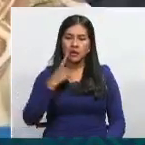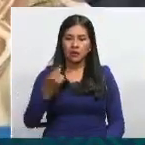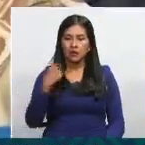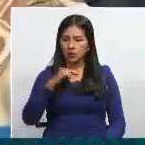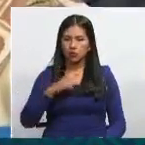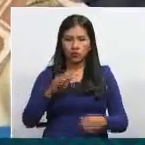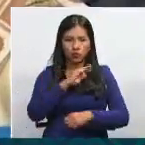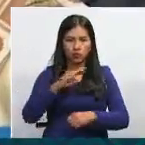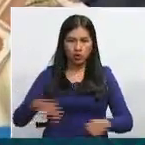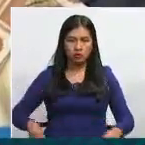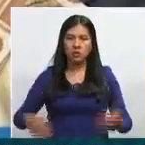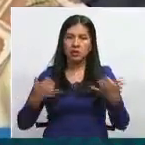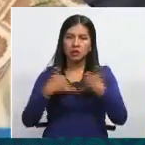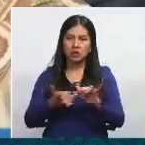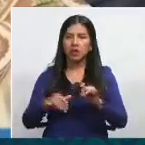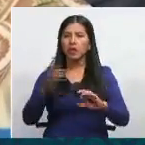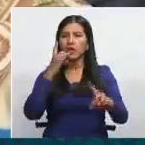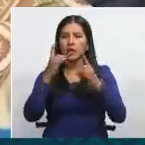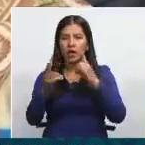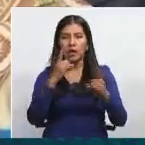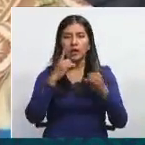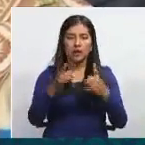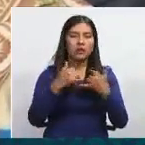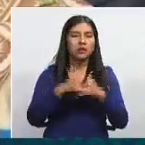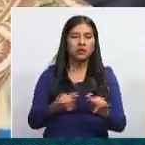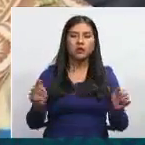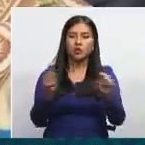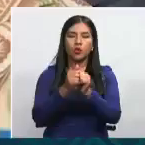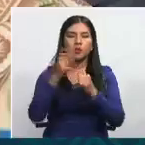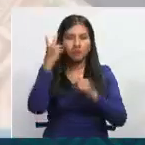paseño continúa en diálogo con los padres de familia.